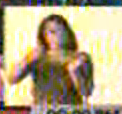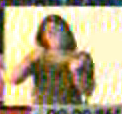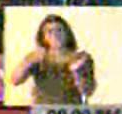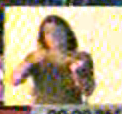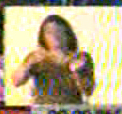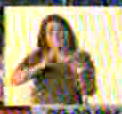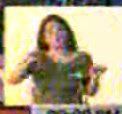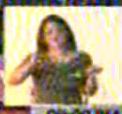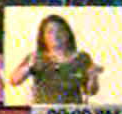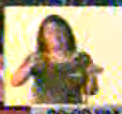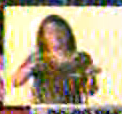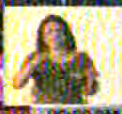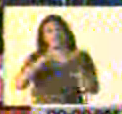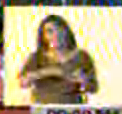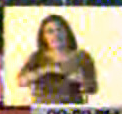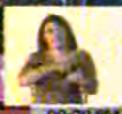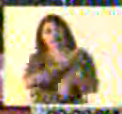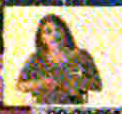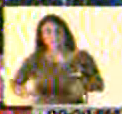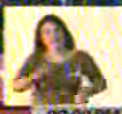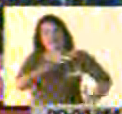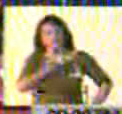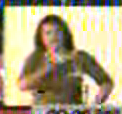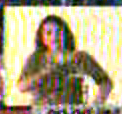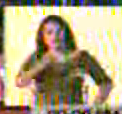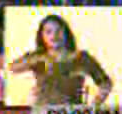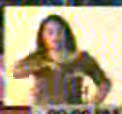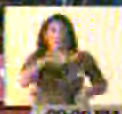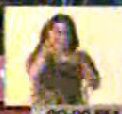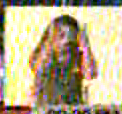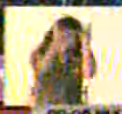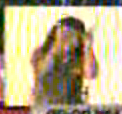Nos apendejamos para decir algo bueno.